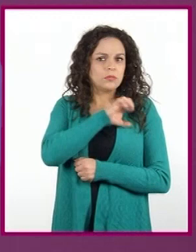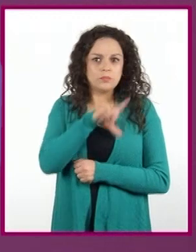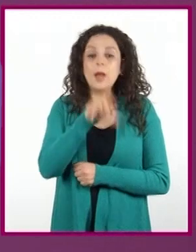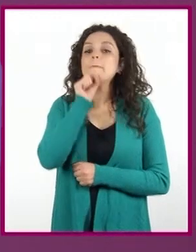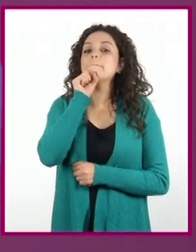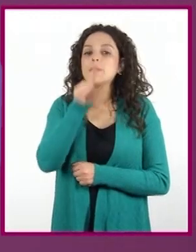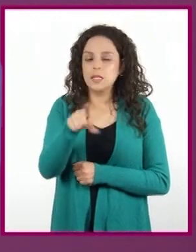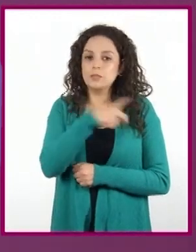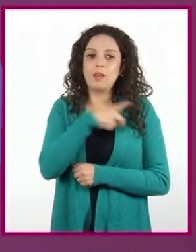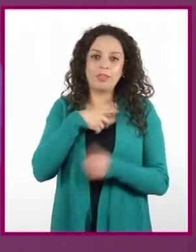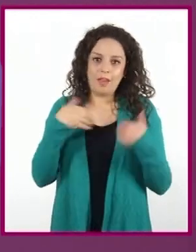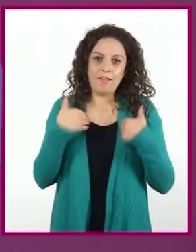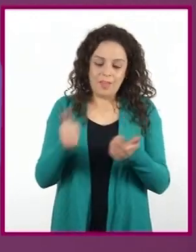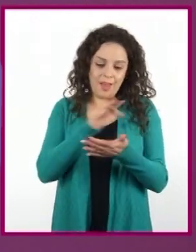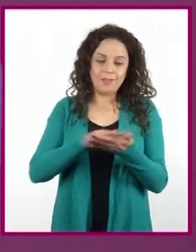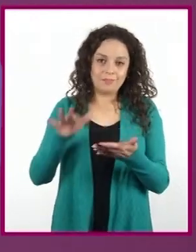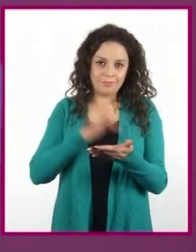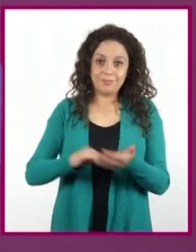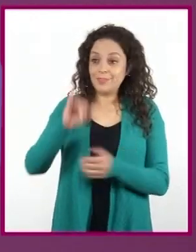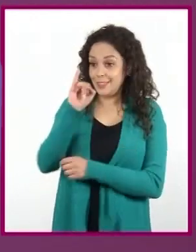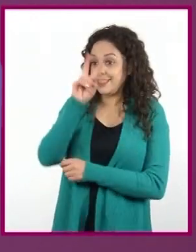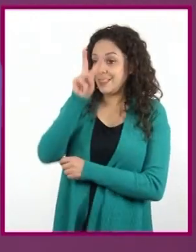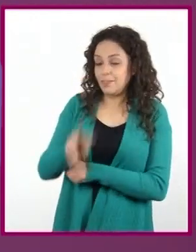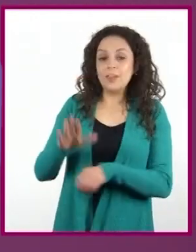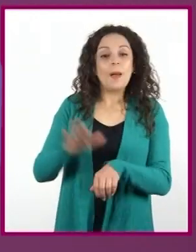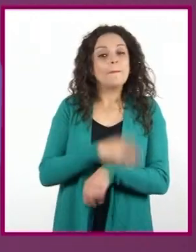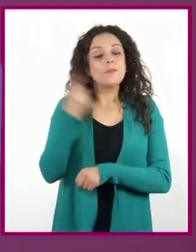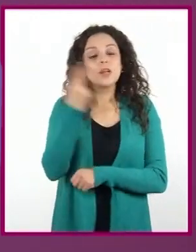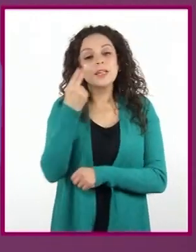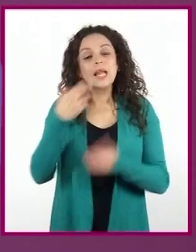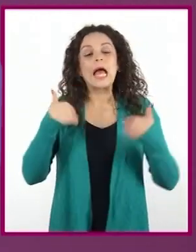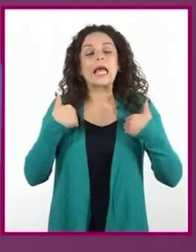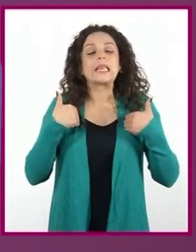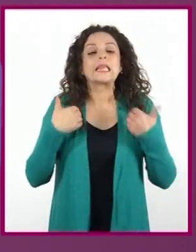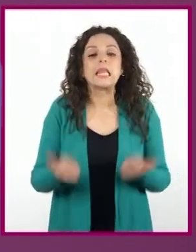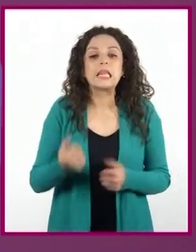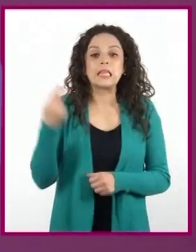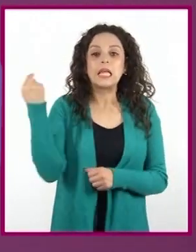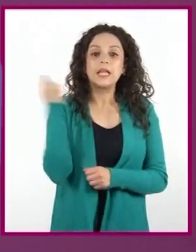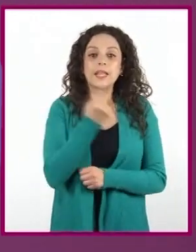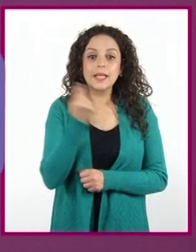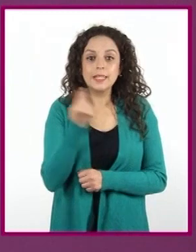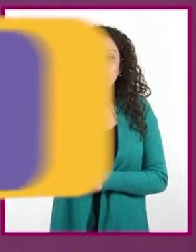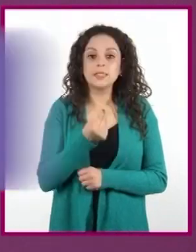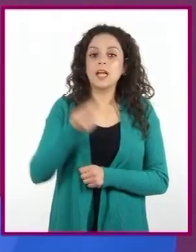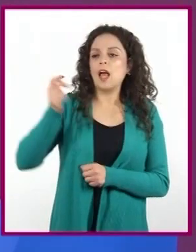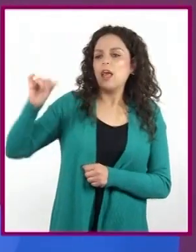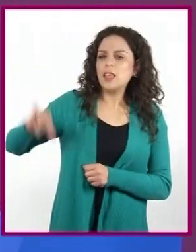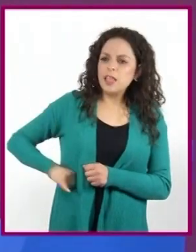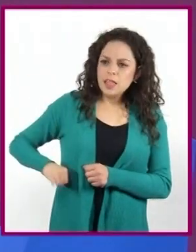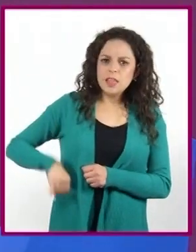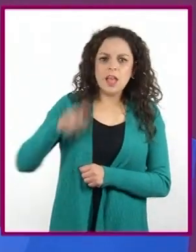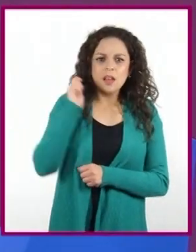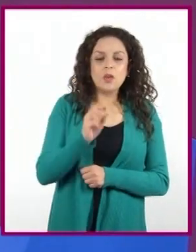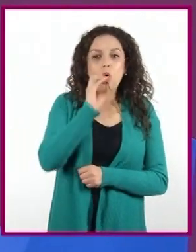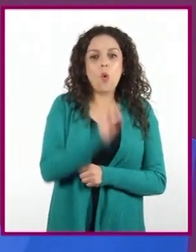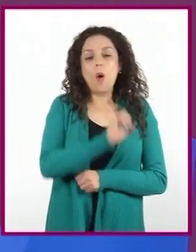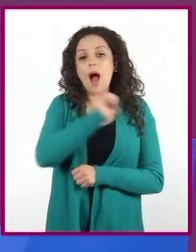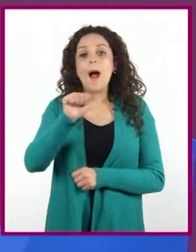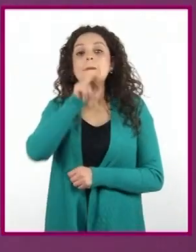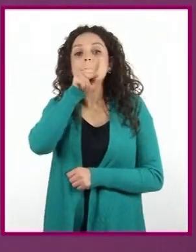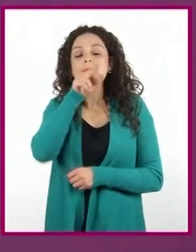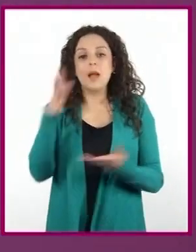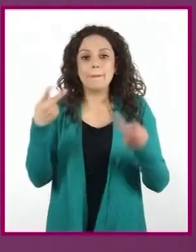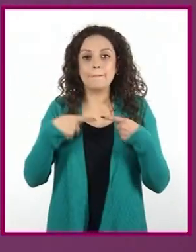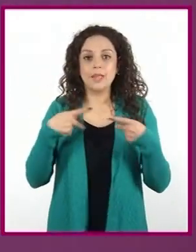es, ya que la finalidad es llegar a entender las necesidades, intereses y preocupaciones de los